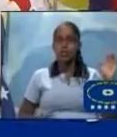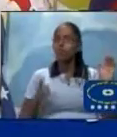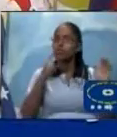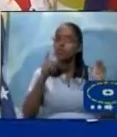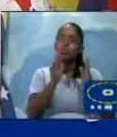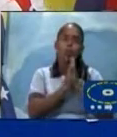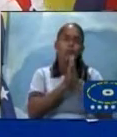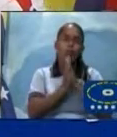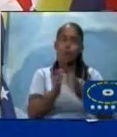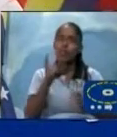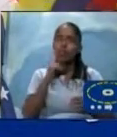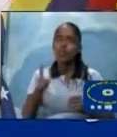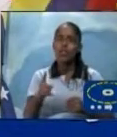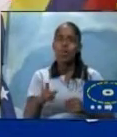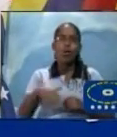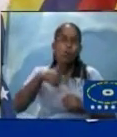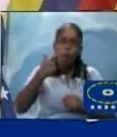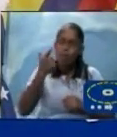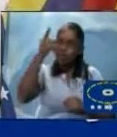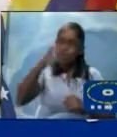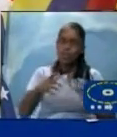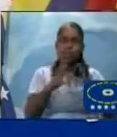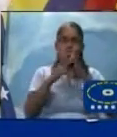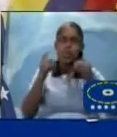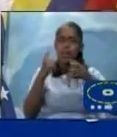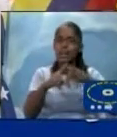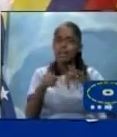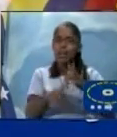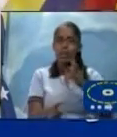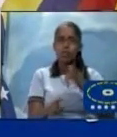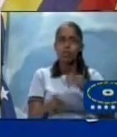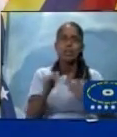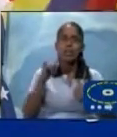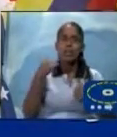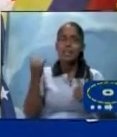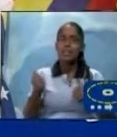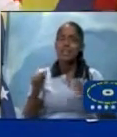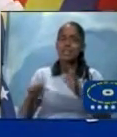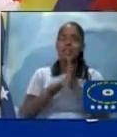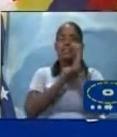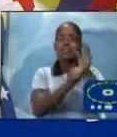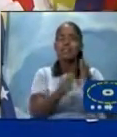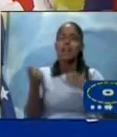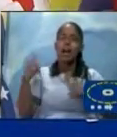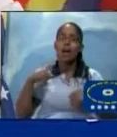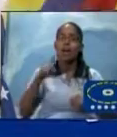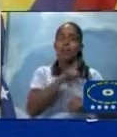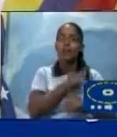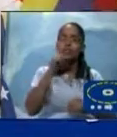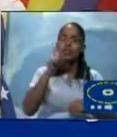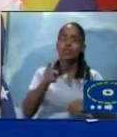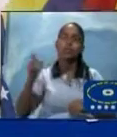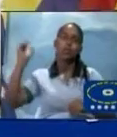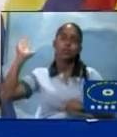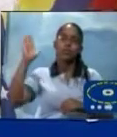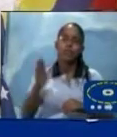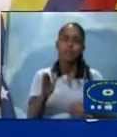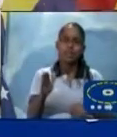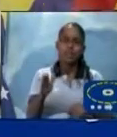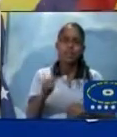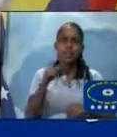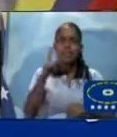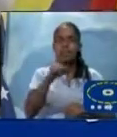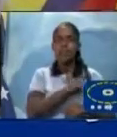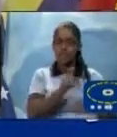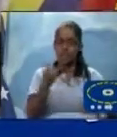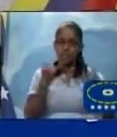dinos, ¿cuándo serán estas cosas y qué señal habrá de tu venida y